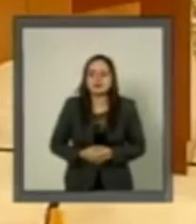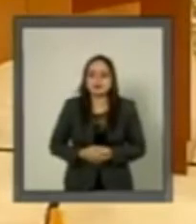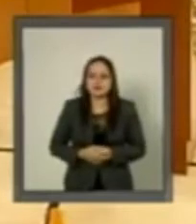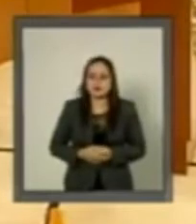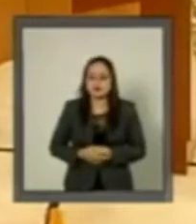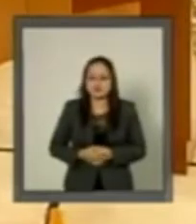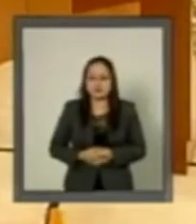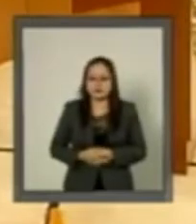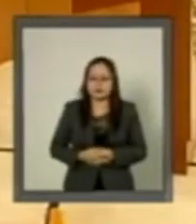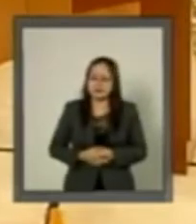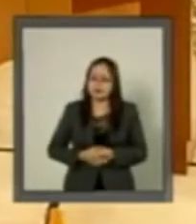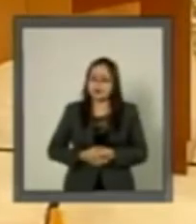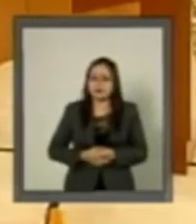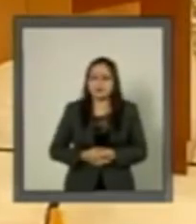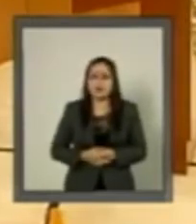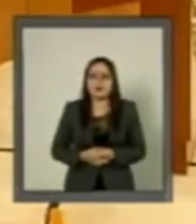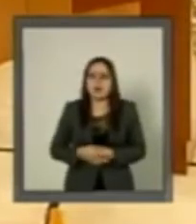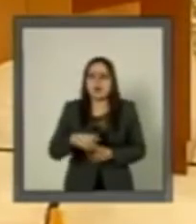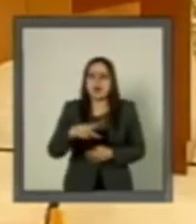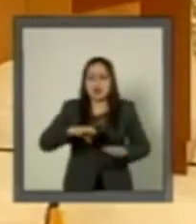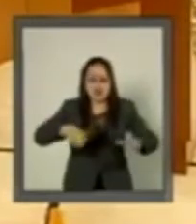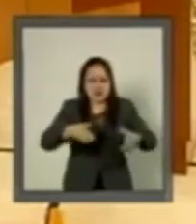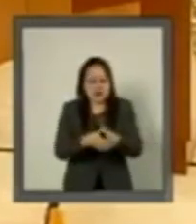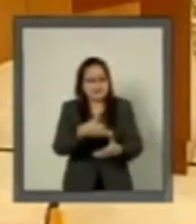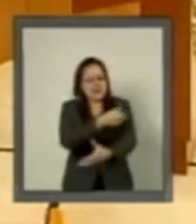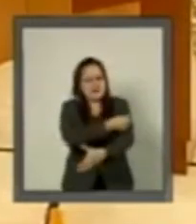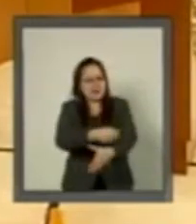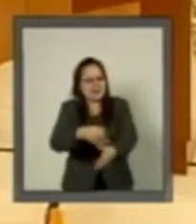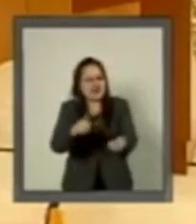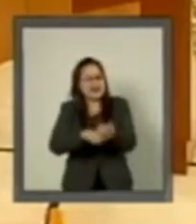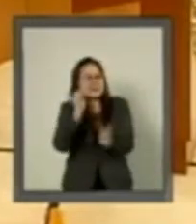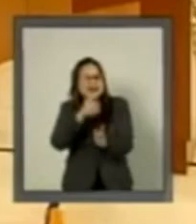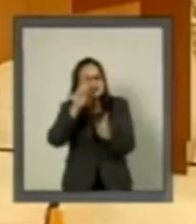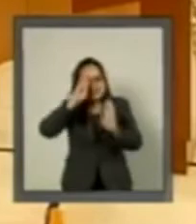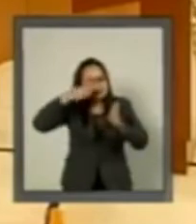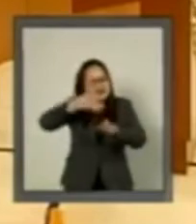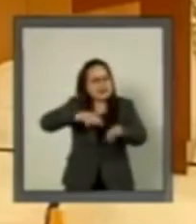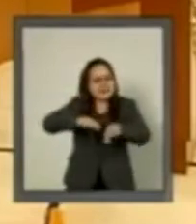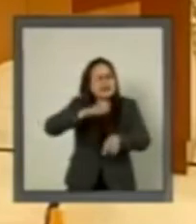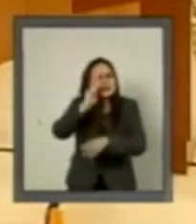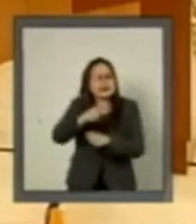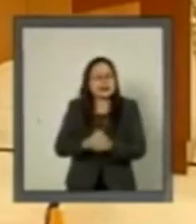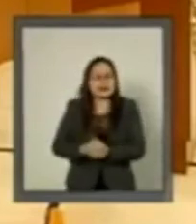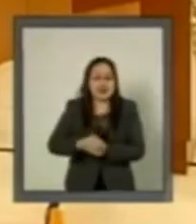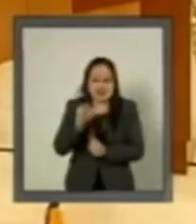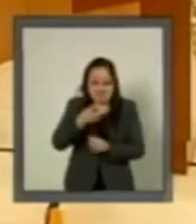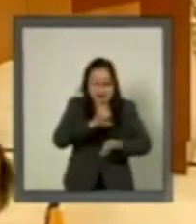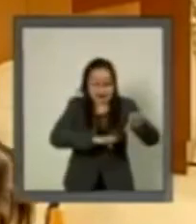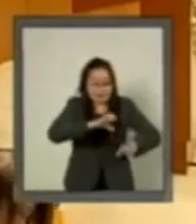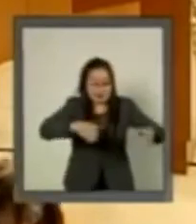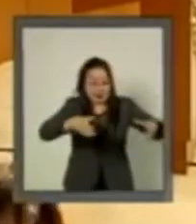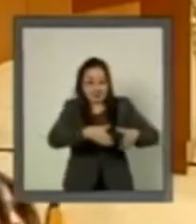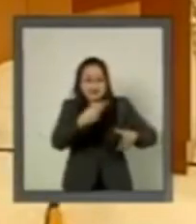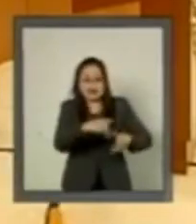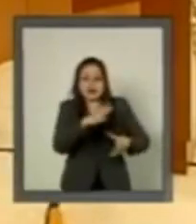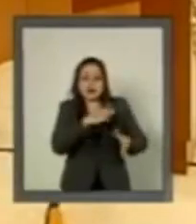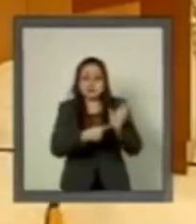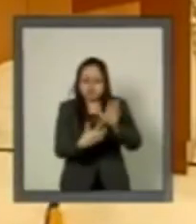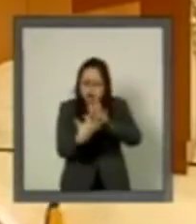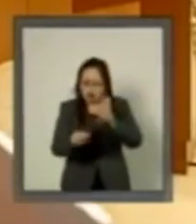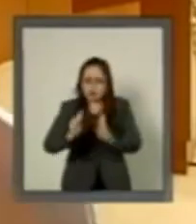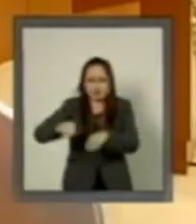los partidos políticos, algunos nos opusimos, y le dieron toda la confianza al gobierno, pero ahora no solo bastan los señalamientos, es decir, hay que hacer las